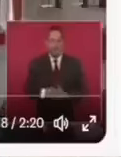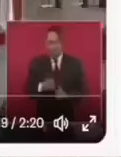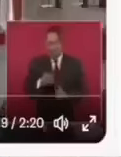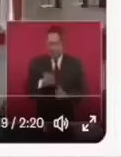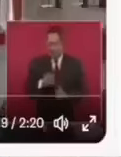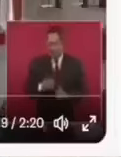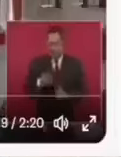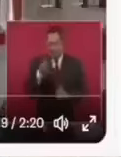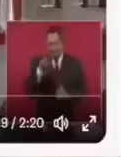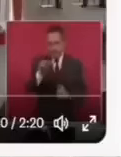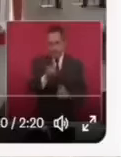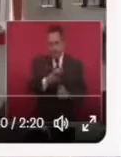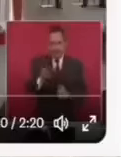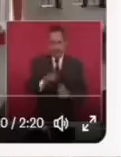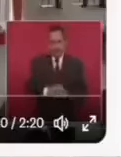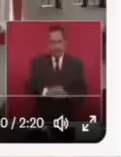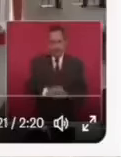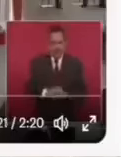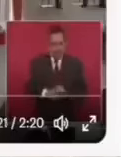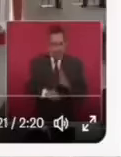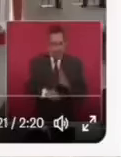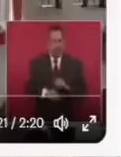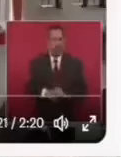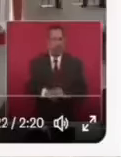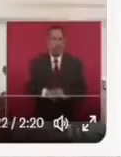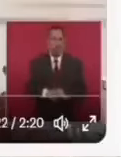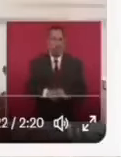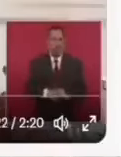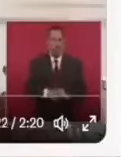no toman en cuenta